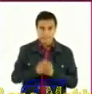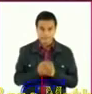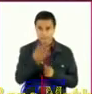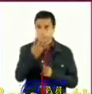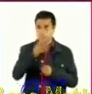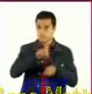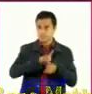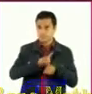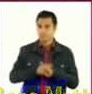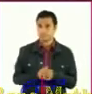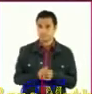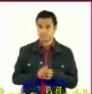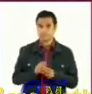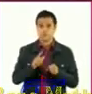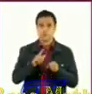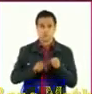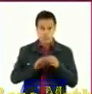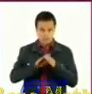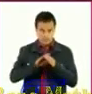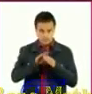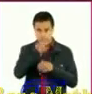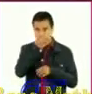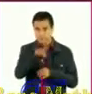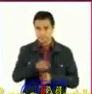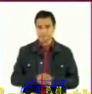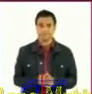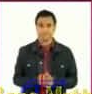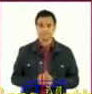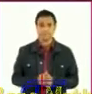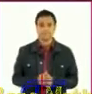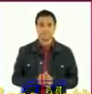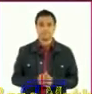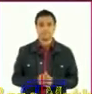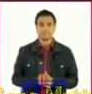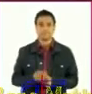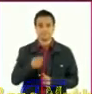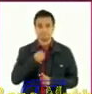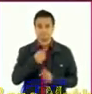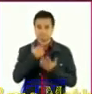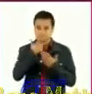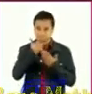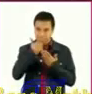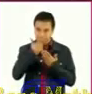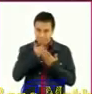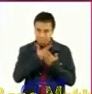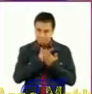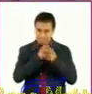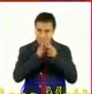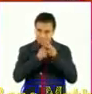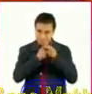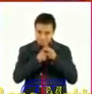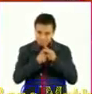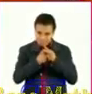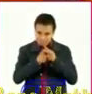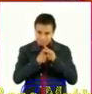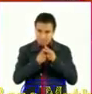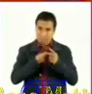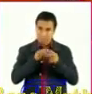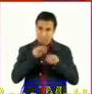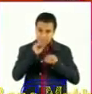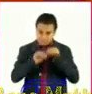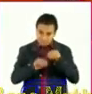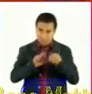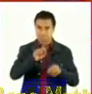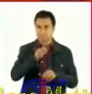días que también marcamos en morado. Así que haciendo cuentas, nuestro proceso técnico tendría una duración de